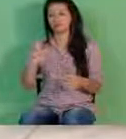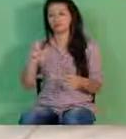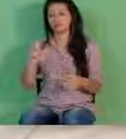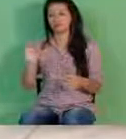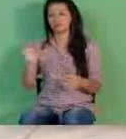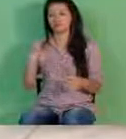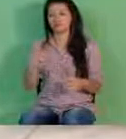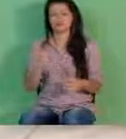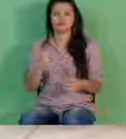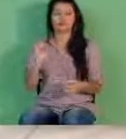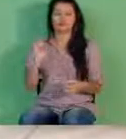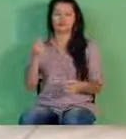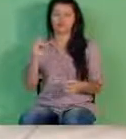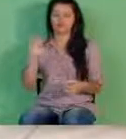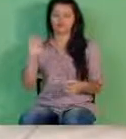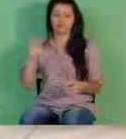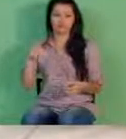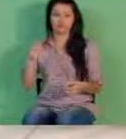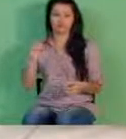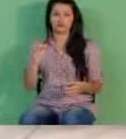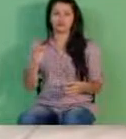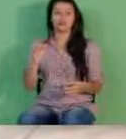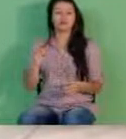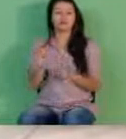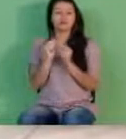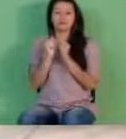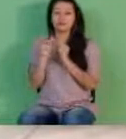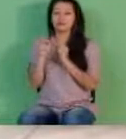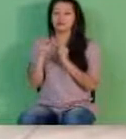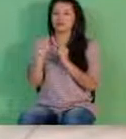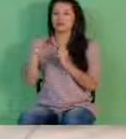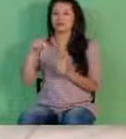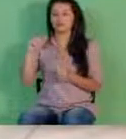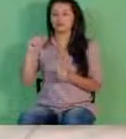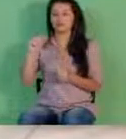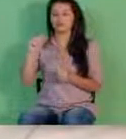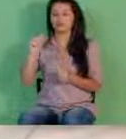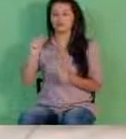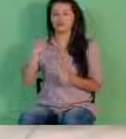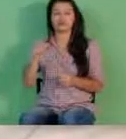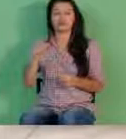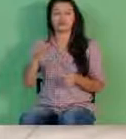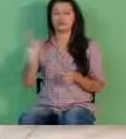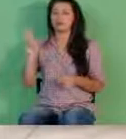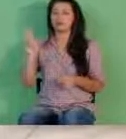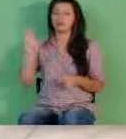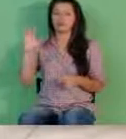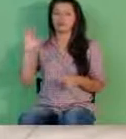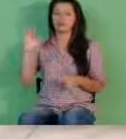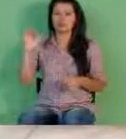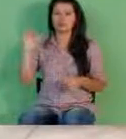Oriente Samaná norcasia Victoria San Diego Pensilvania